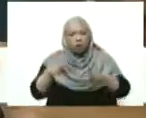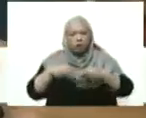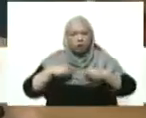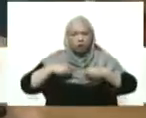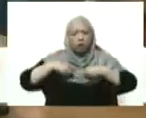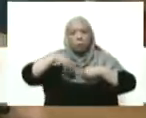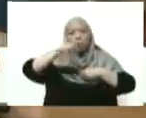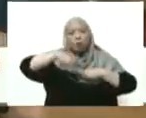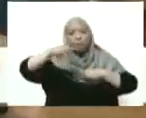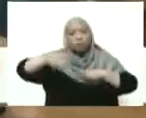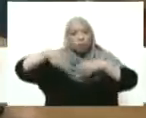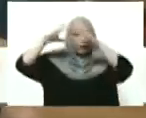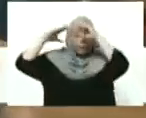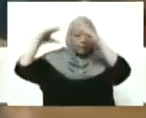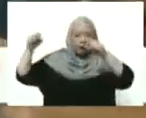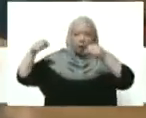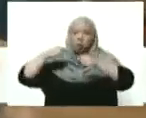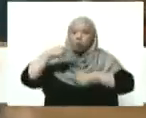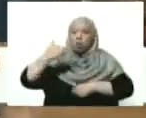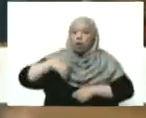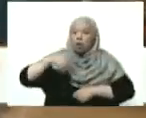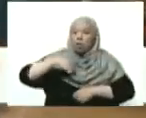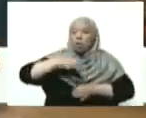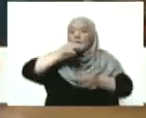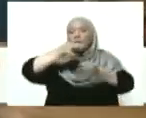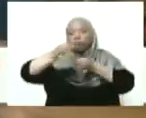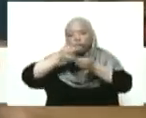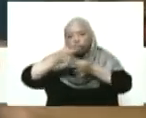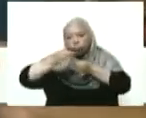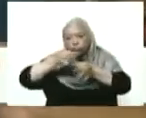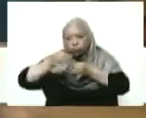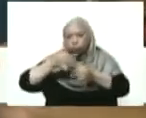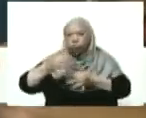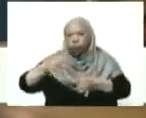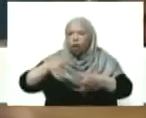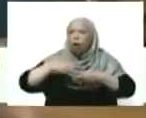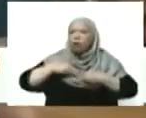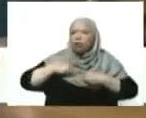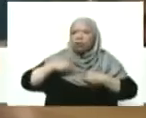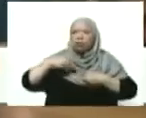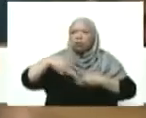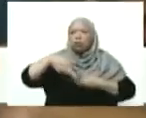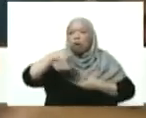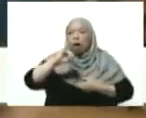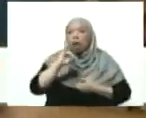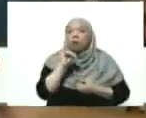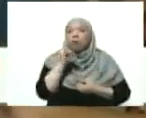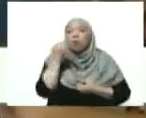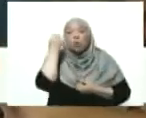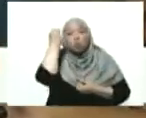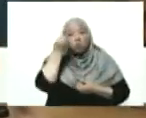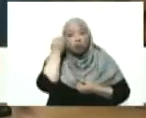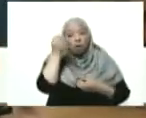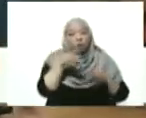aunque sabemos cómo se maneja el imperialismo. Tiene